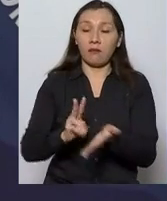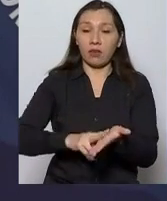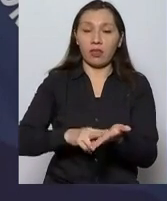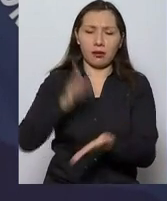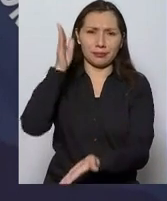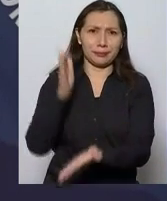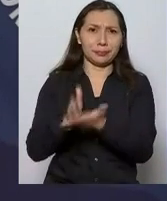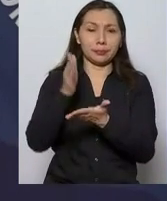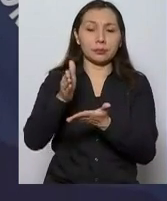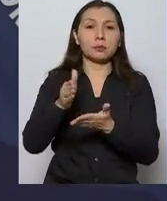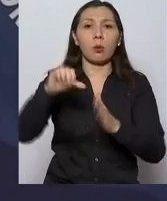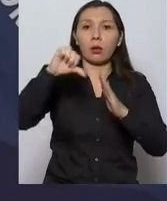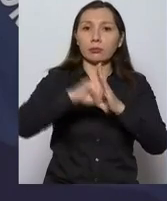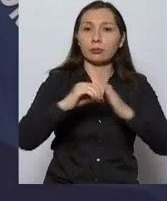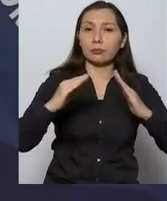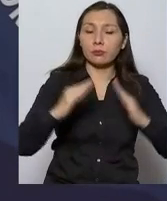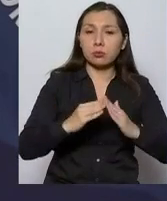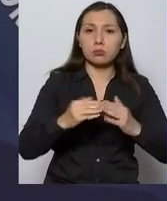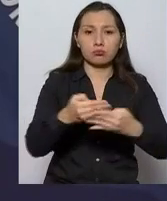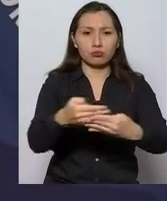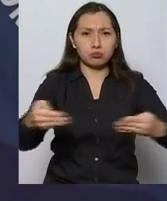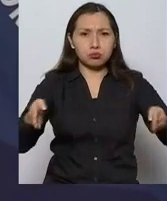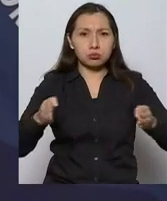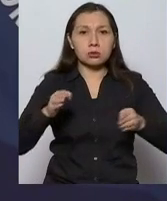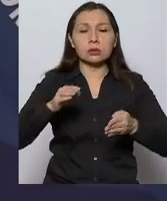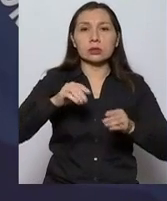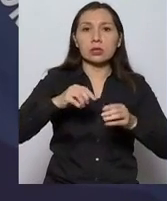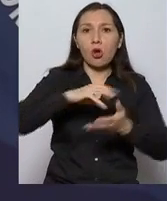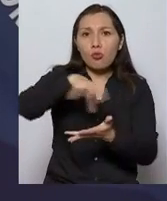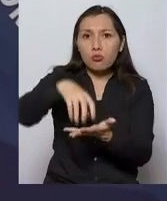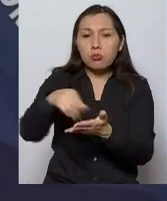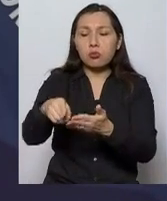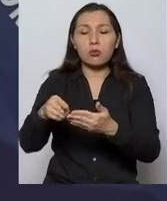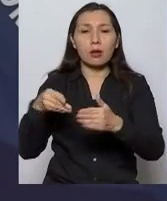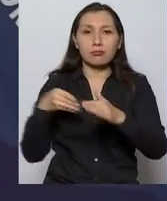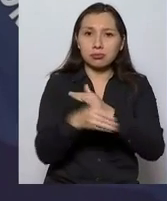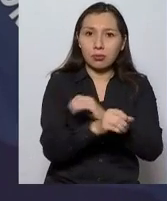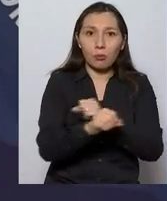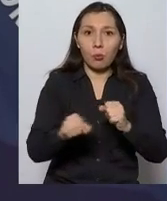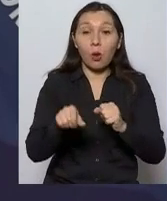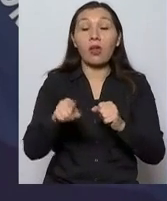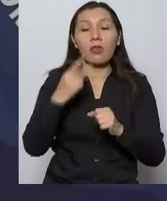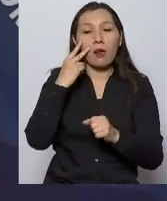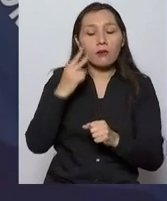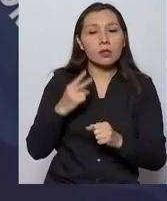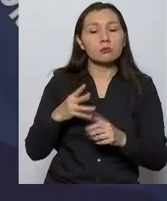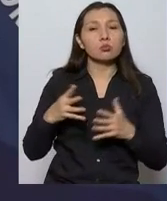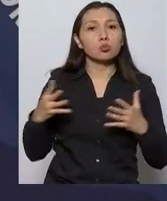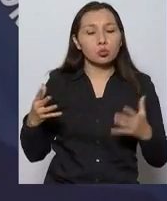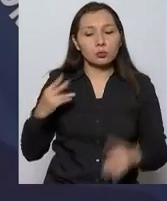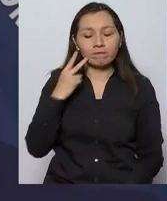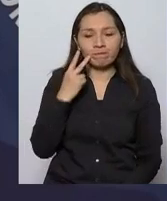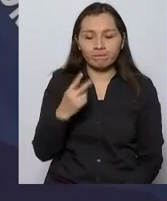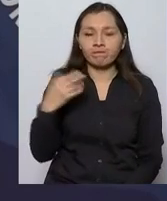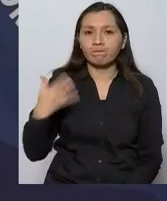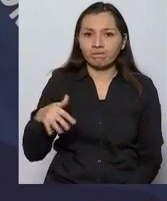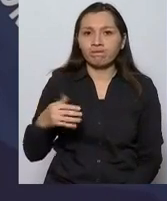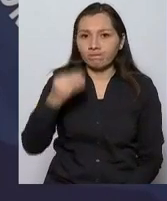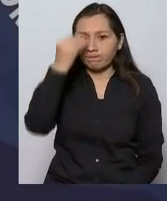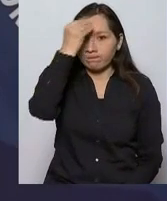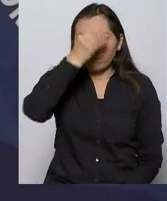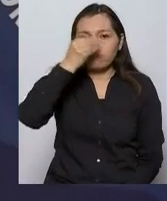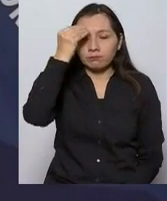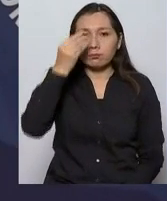exacto, en las cuarentenas, cordones sanitarios, porque como lo hemos señalado, vemos con enorme preocupación